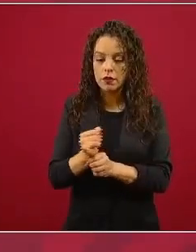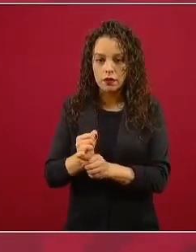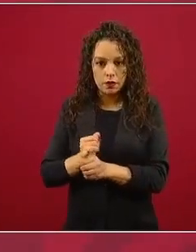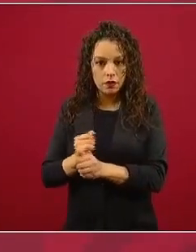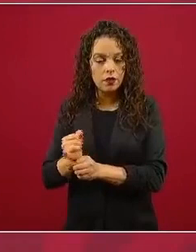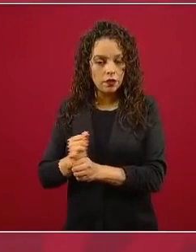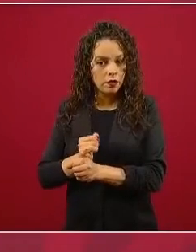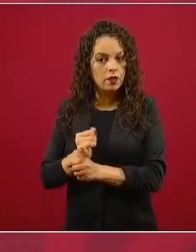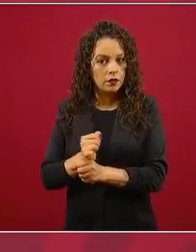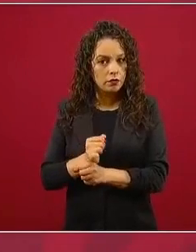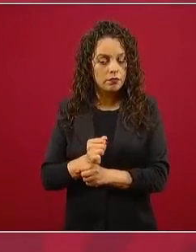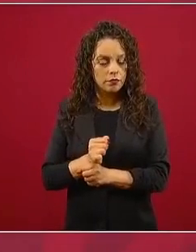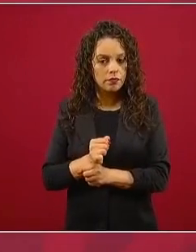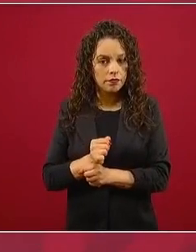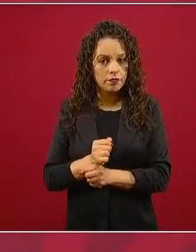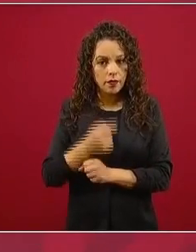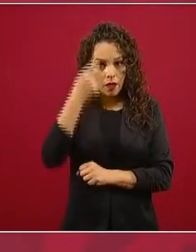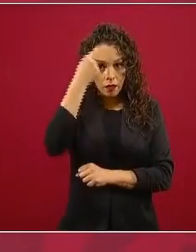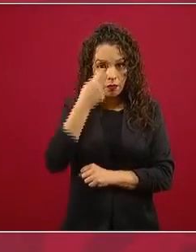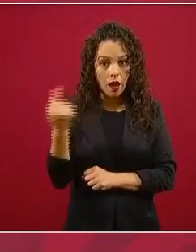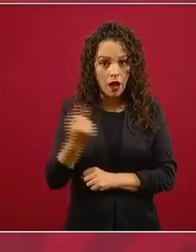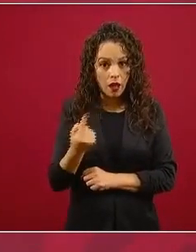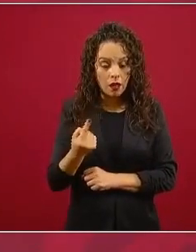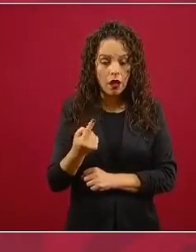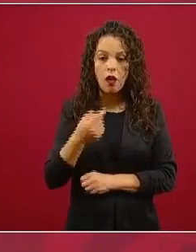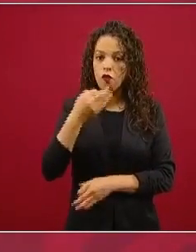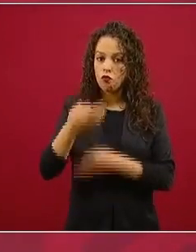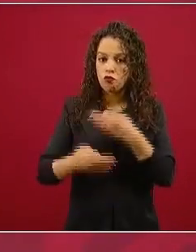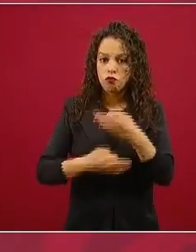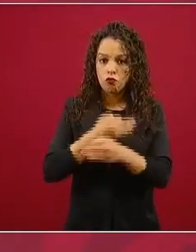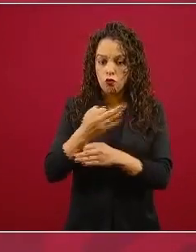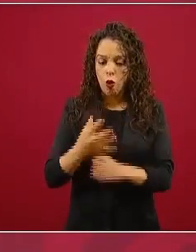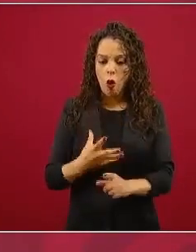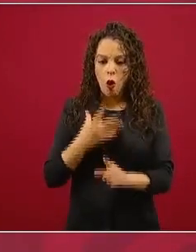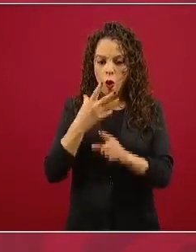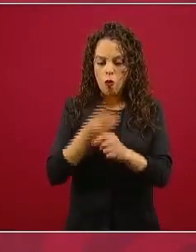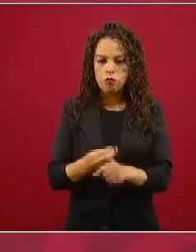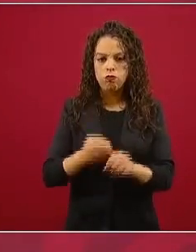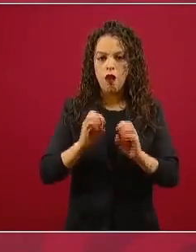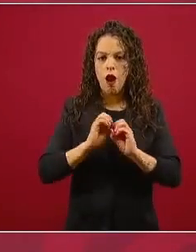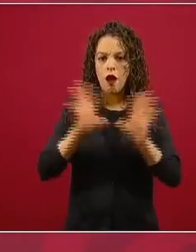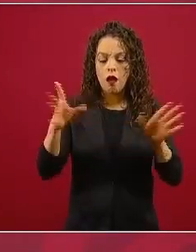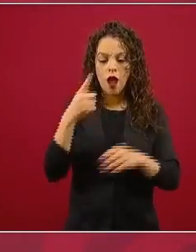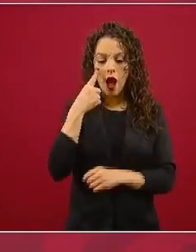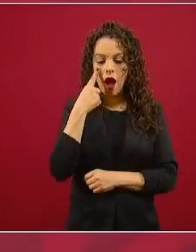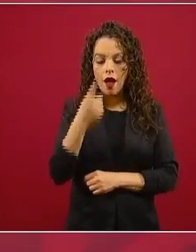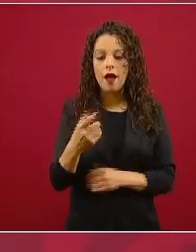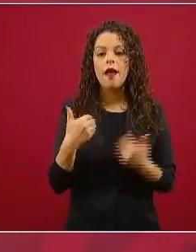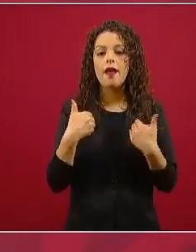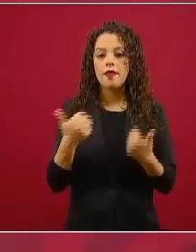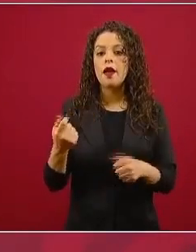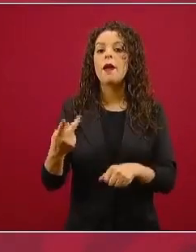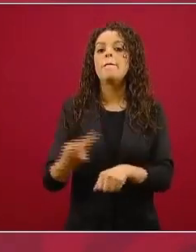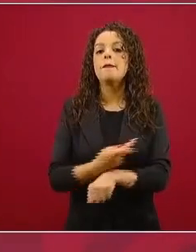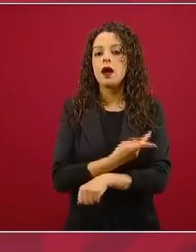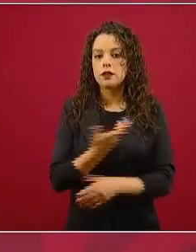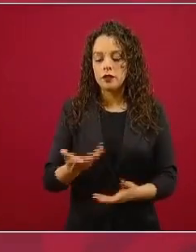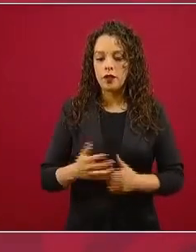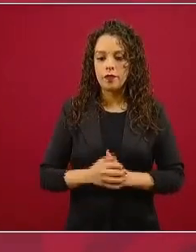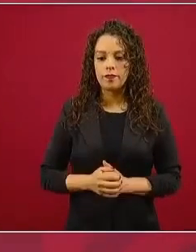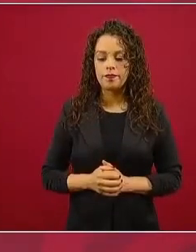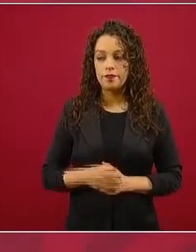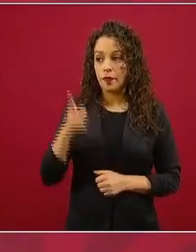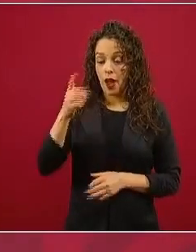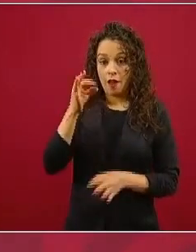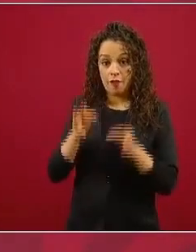y se va a aclarar todo. Yo entendí ayer lo que dijo el fiscal,